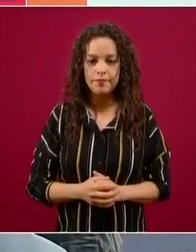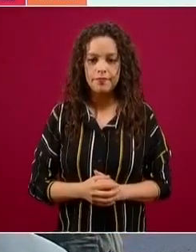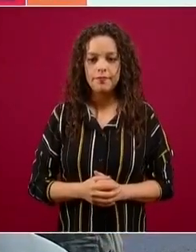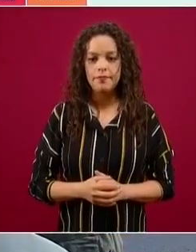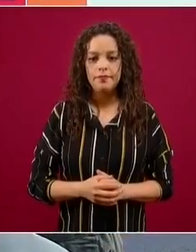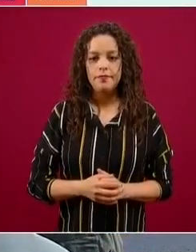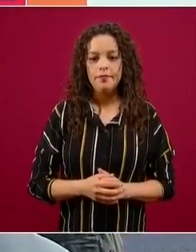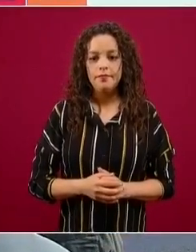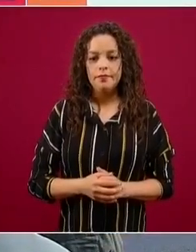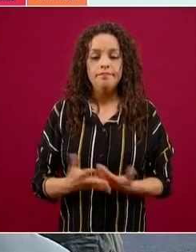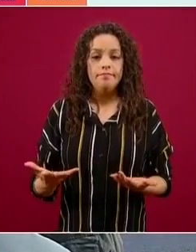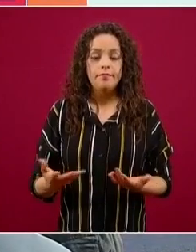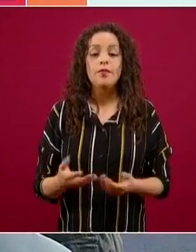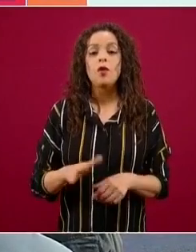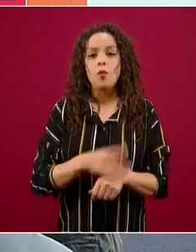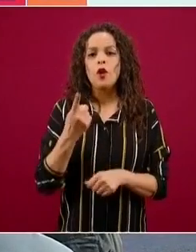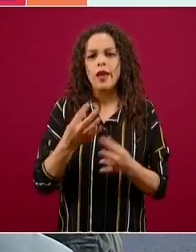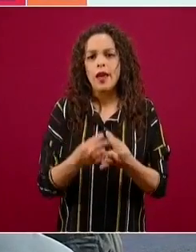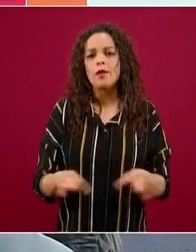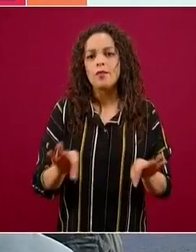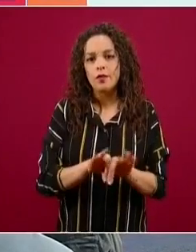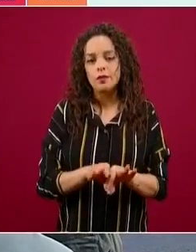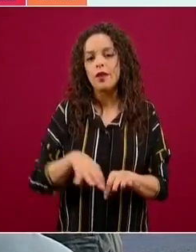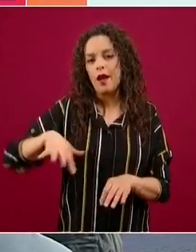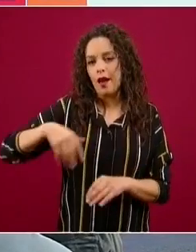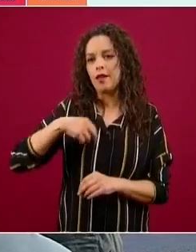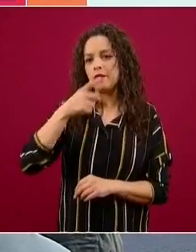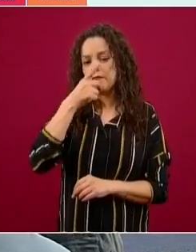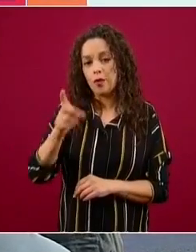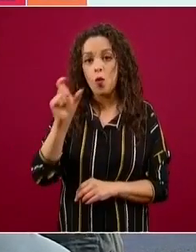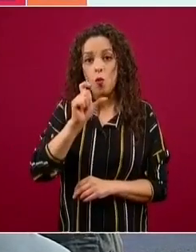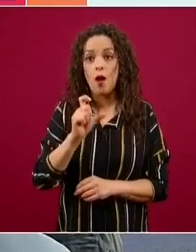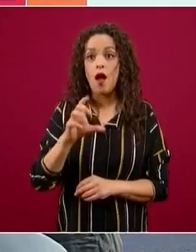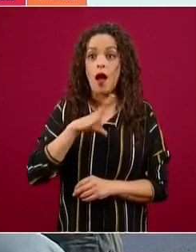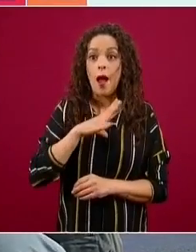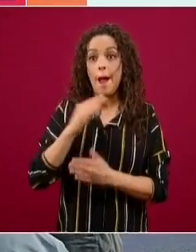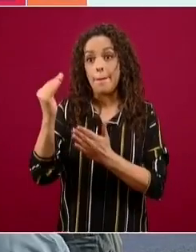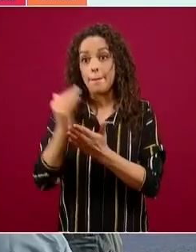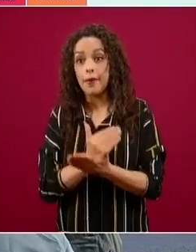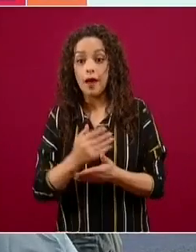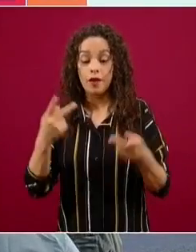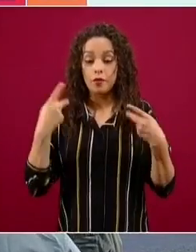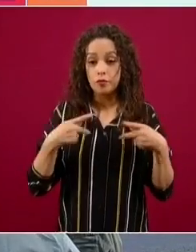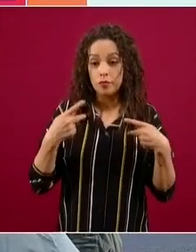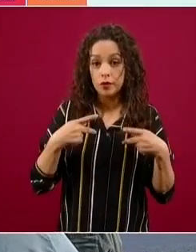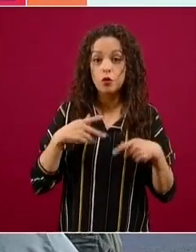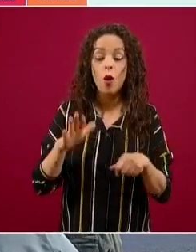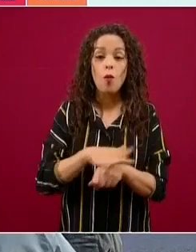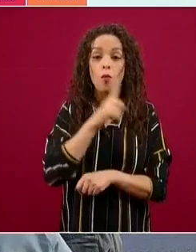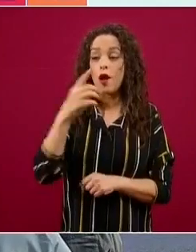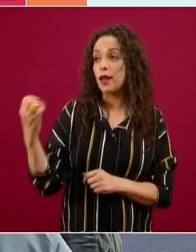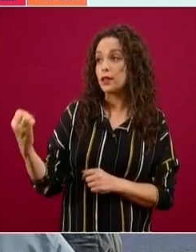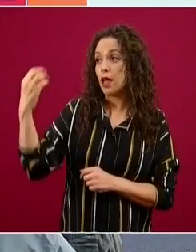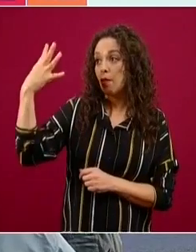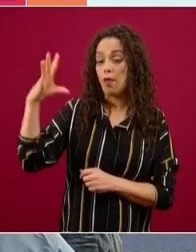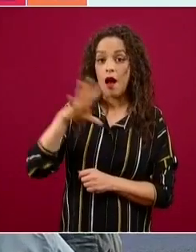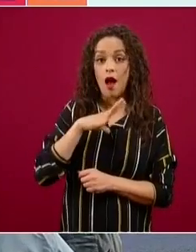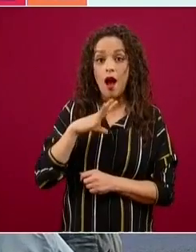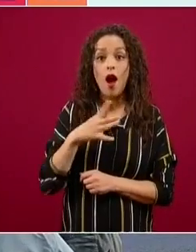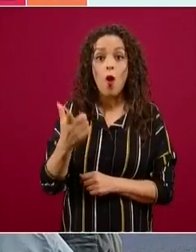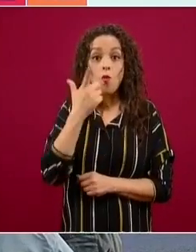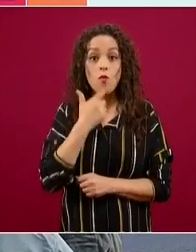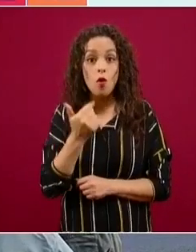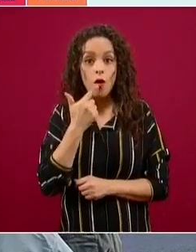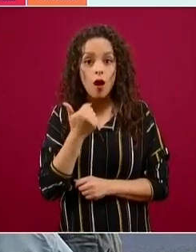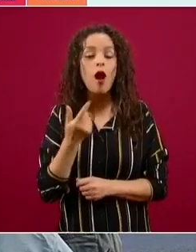comentar, mientras menos interacción haya, sobre todo cuando estamos en un semáforo en color rojo, disminuimos entonces